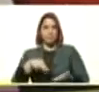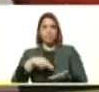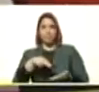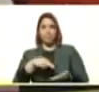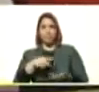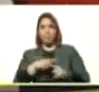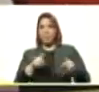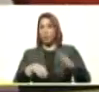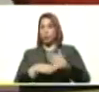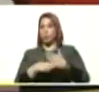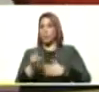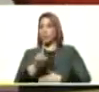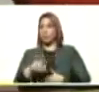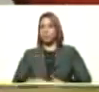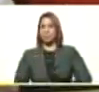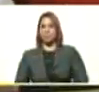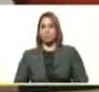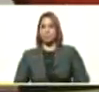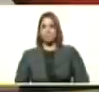todavía no.